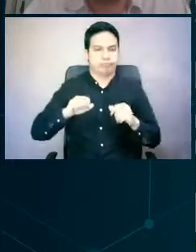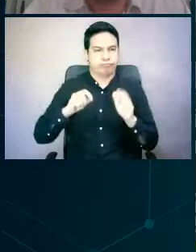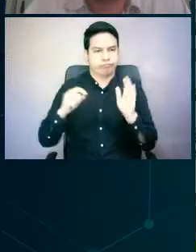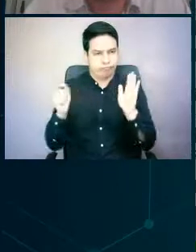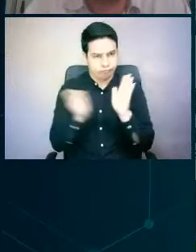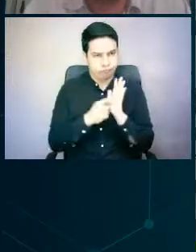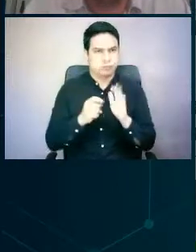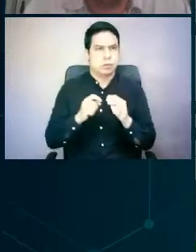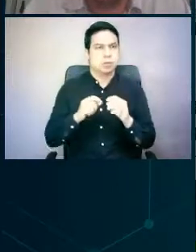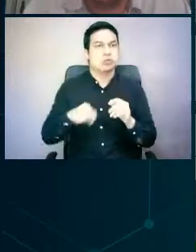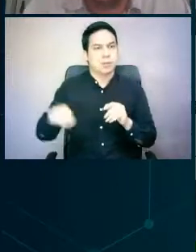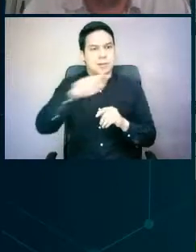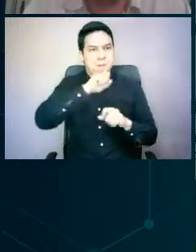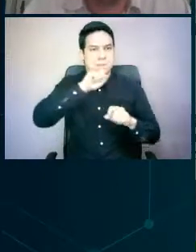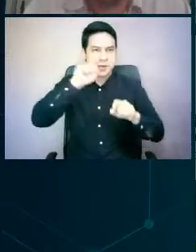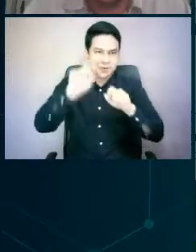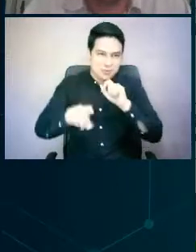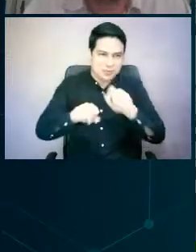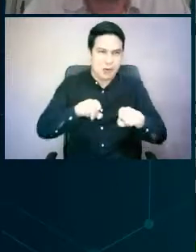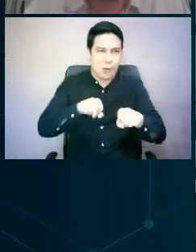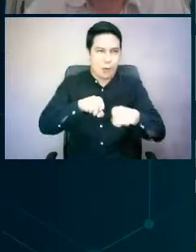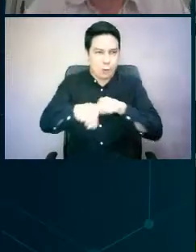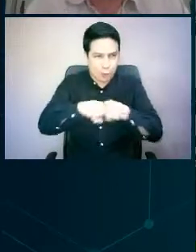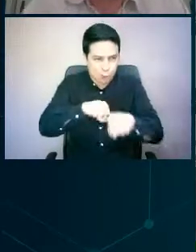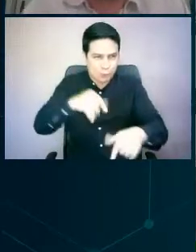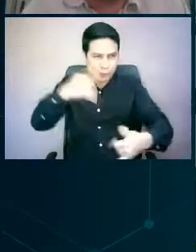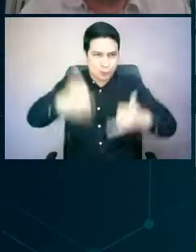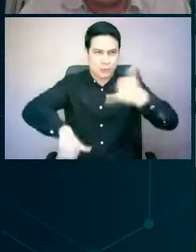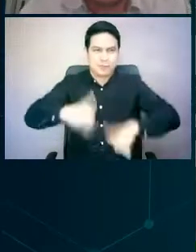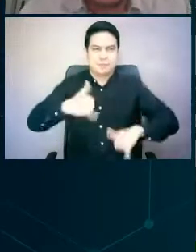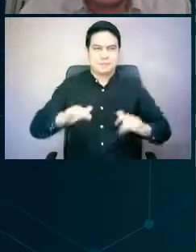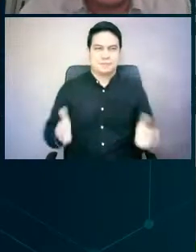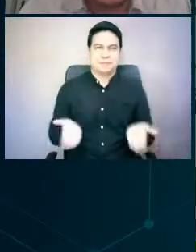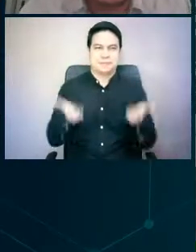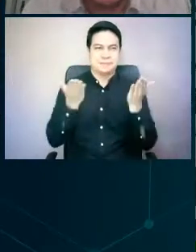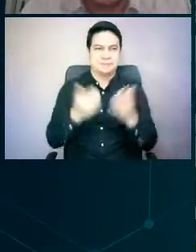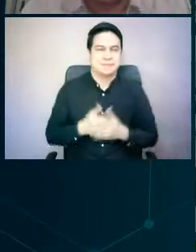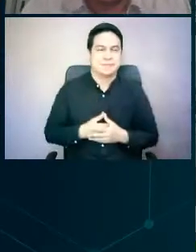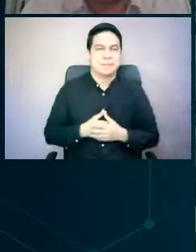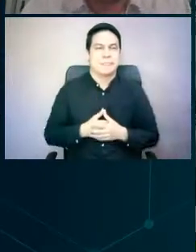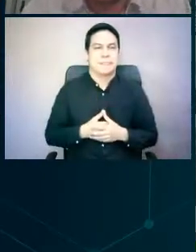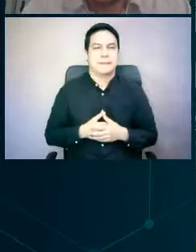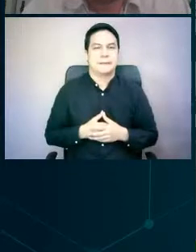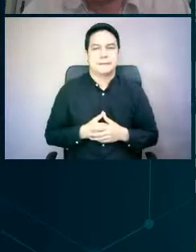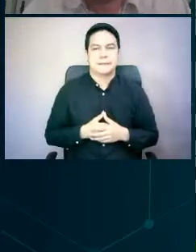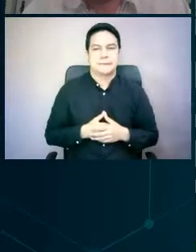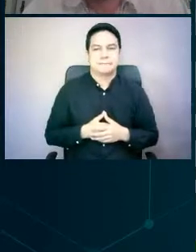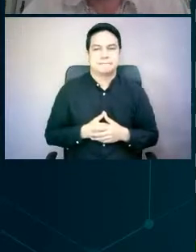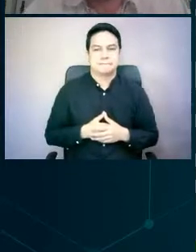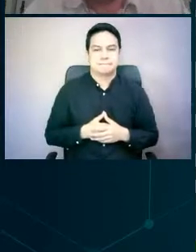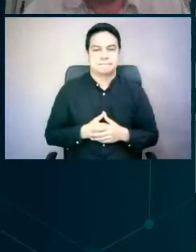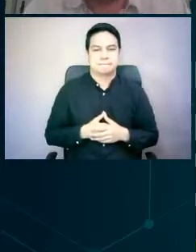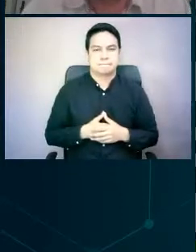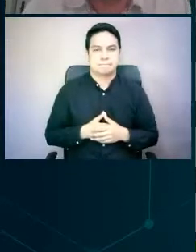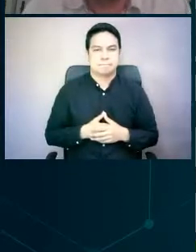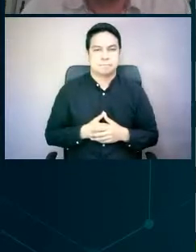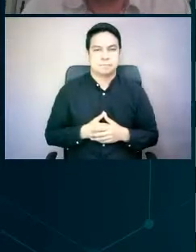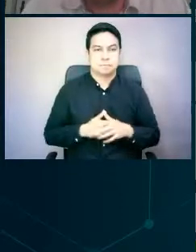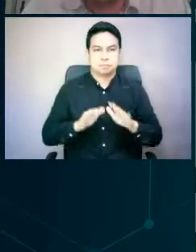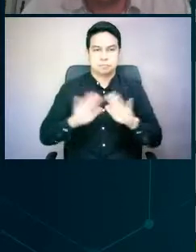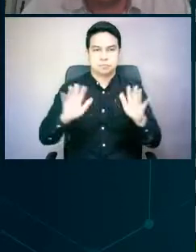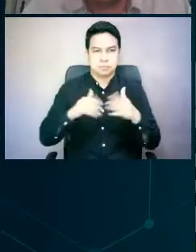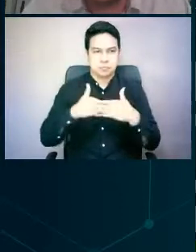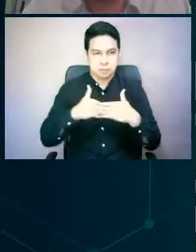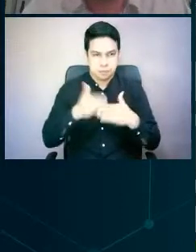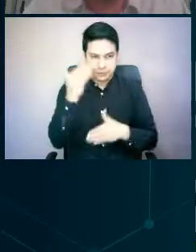temática para que se animen y participen en el concurso. Bueno, antes de entrar en materia de cómo fueron